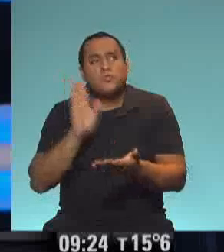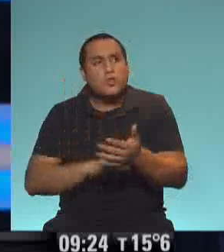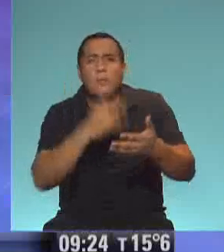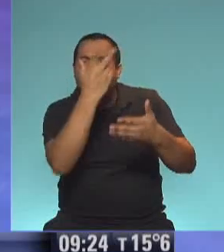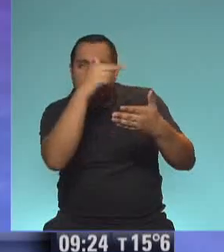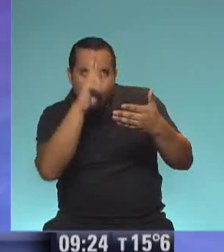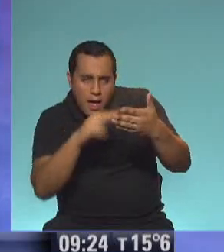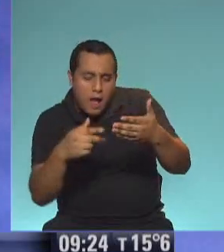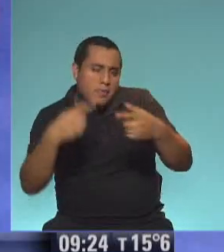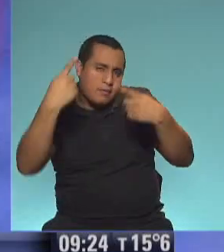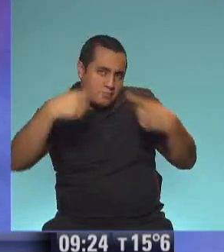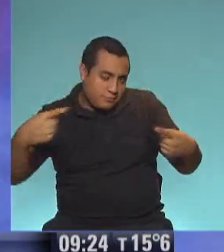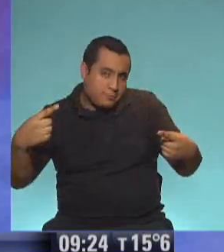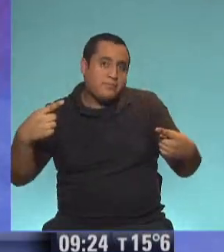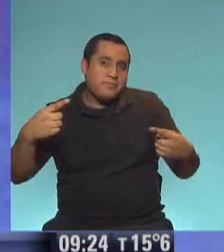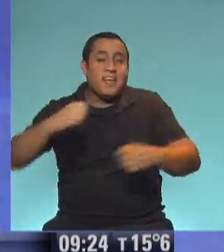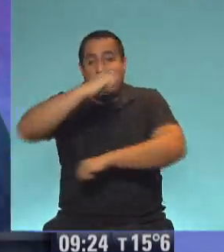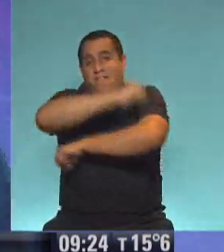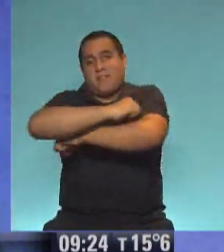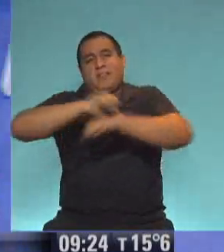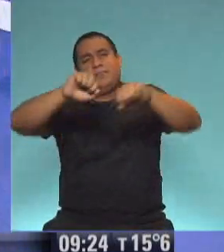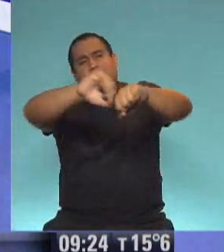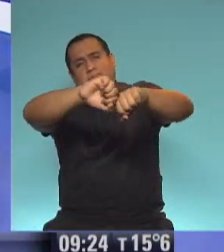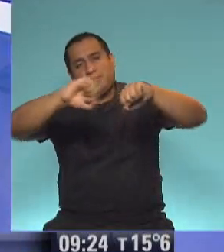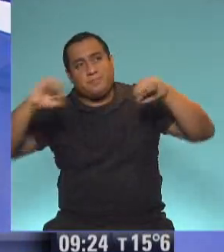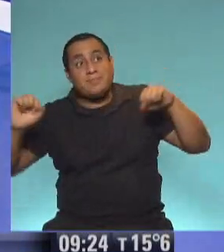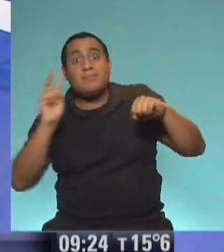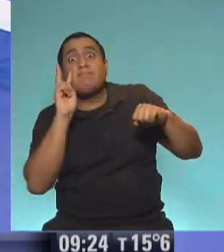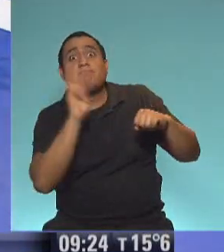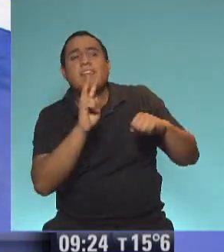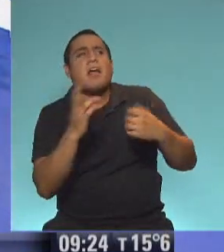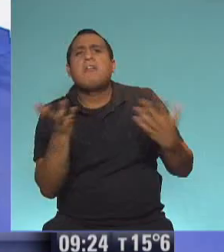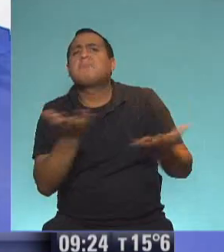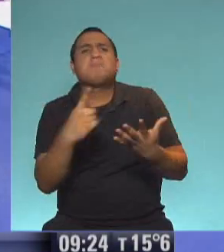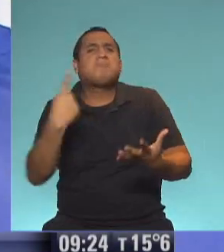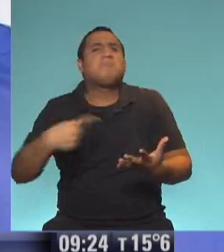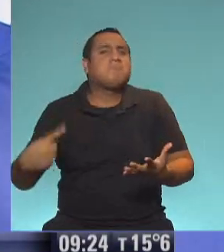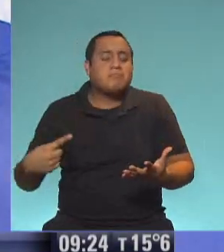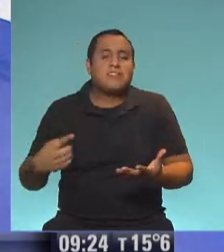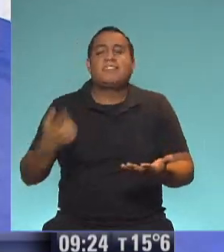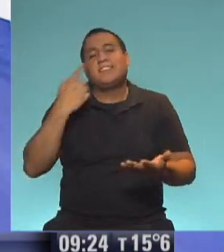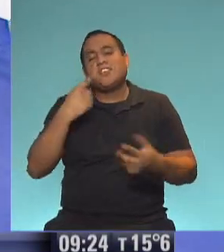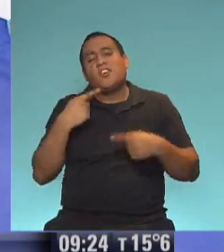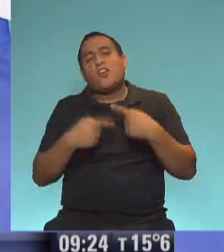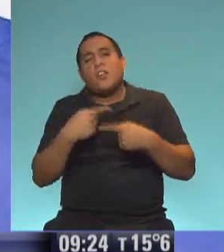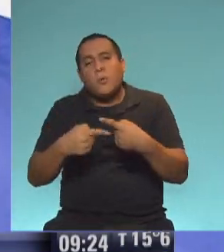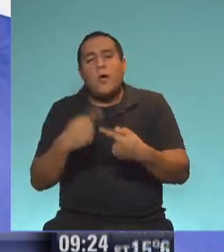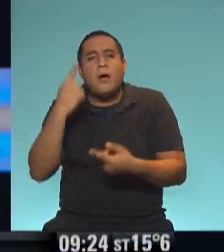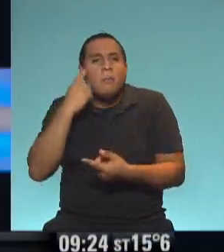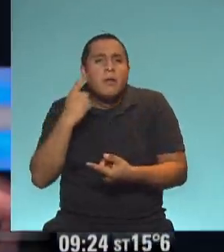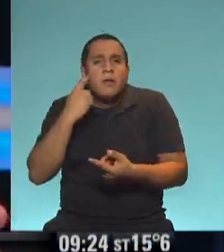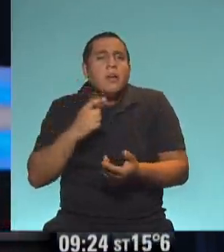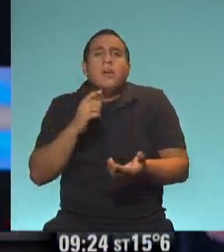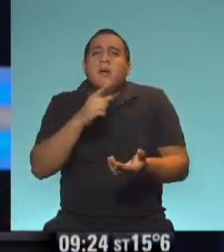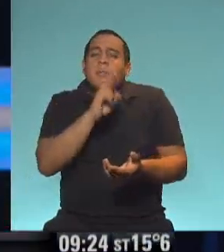conociendo. Abre la ventana. Ahí está, abriendo una ventana del arte. ¿Y a quién descubrimos? ¿Quién está por ahí? Vamos a seguir descubriendo a